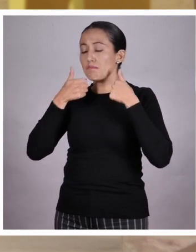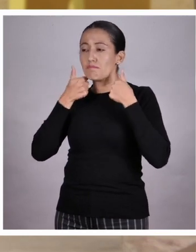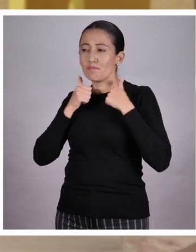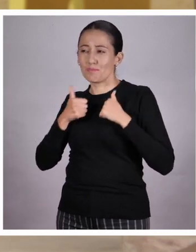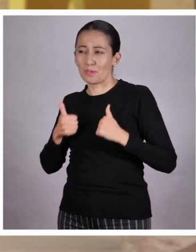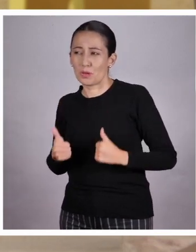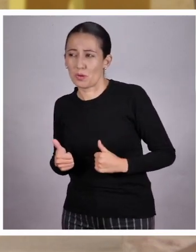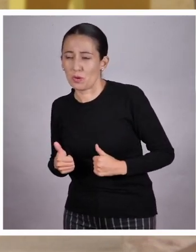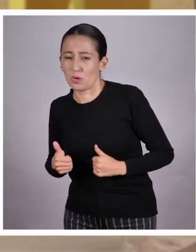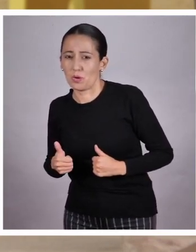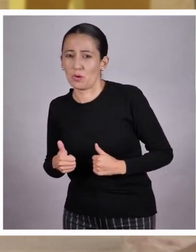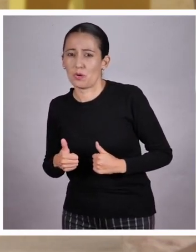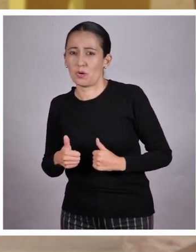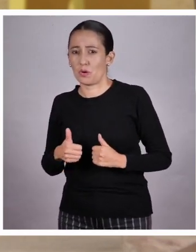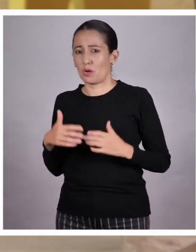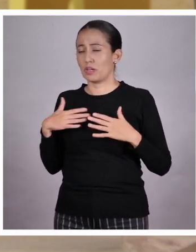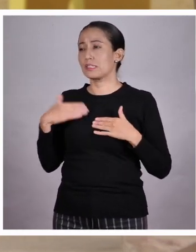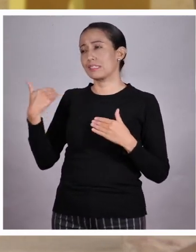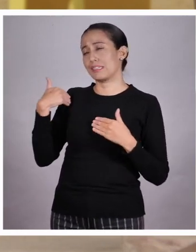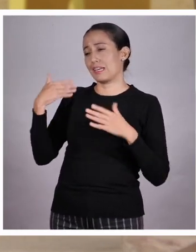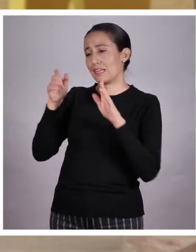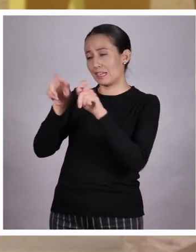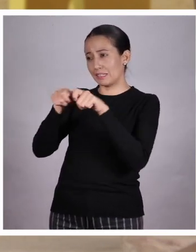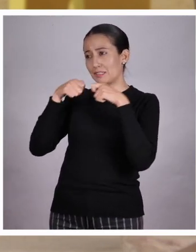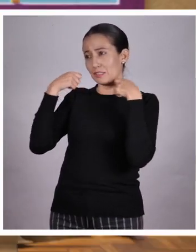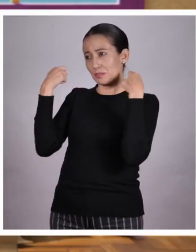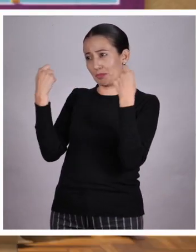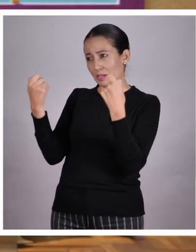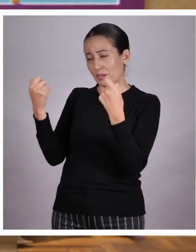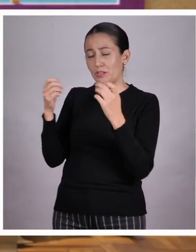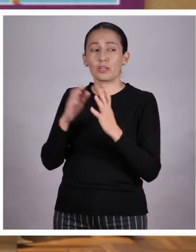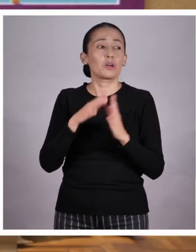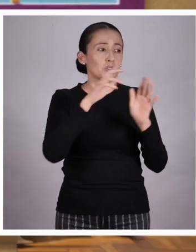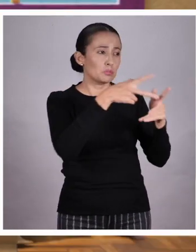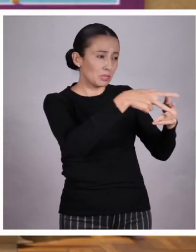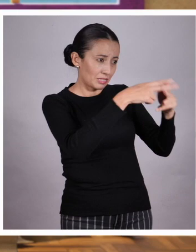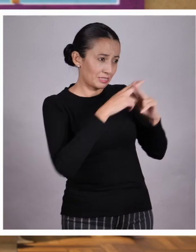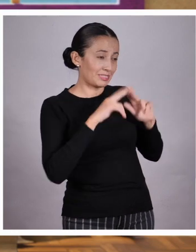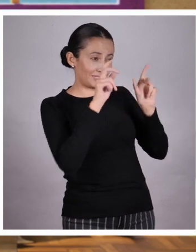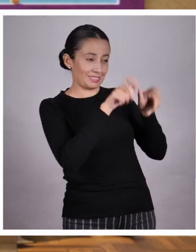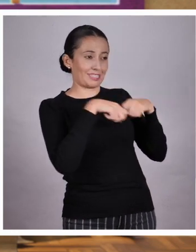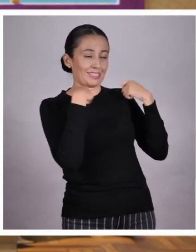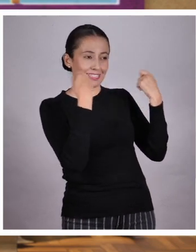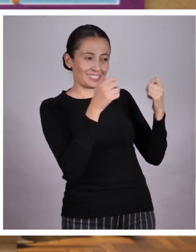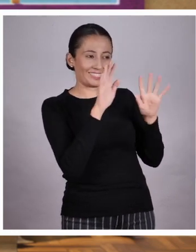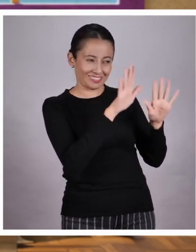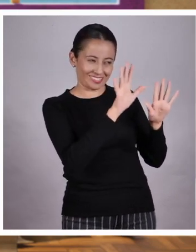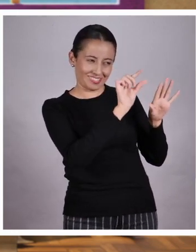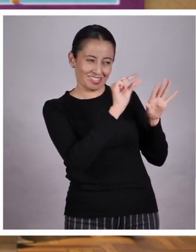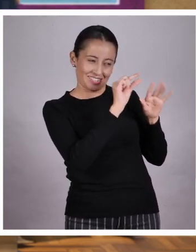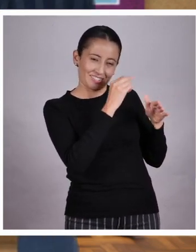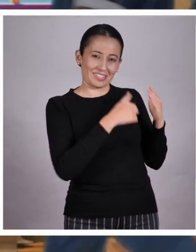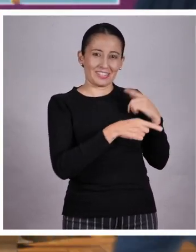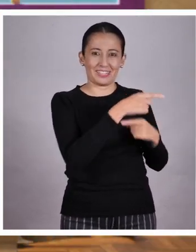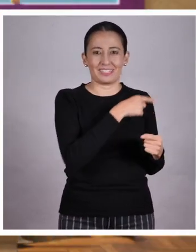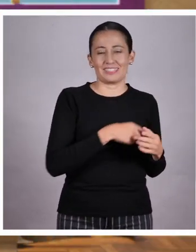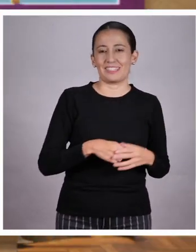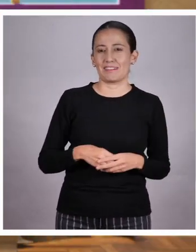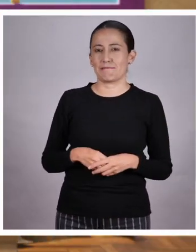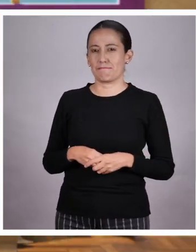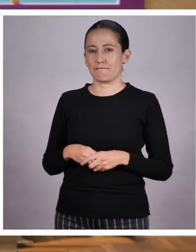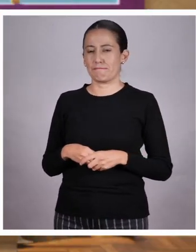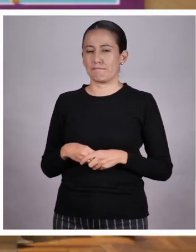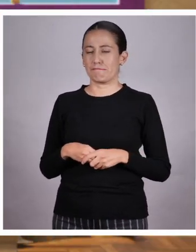se le mojó el periódico. Queríamos saber si tal vez nos puedes prestar el tuyo. ¡Claro que sí! Ahora te lo Perfecto. traigo, no te Muchas preocupes. Sí. gracias.